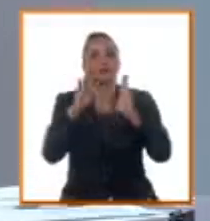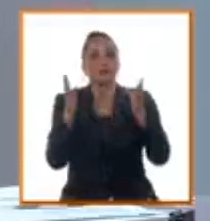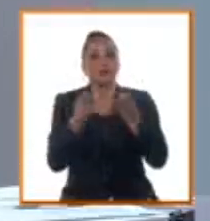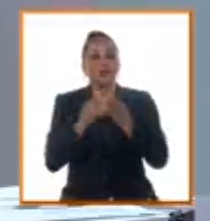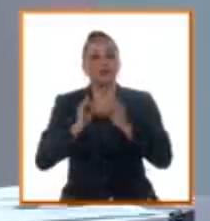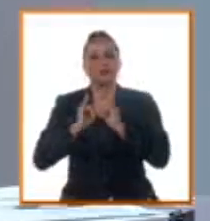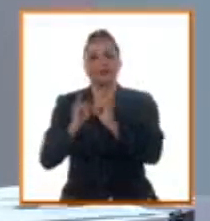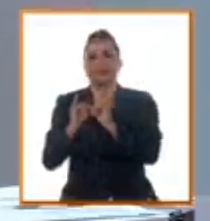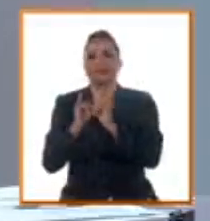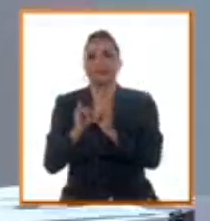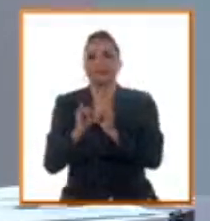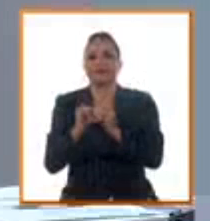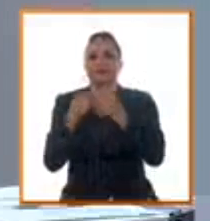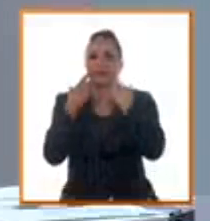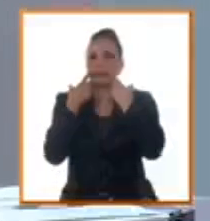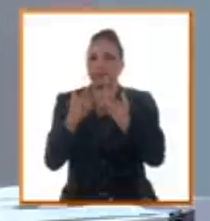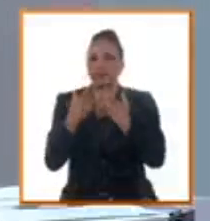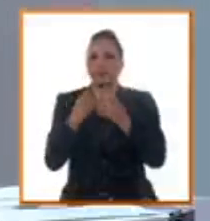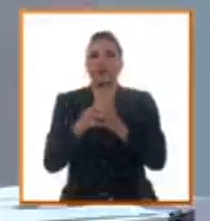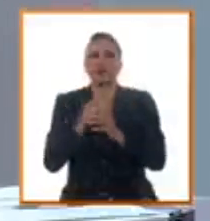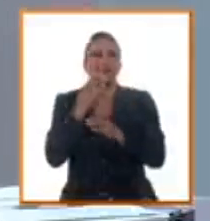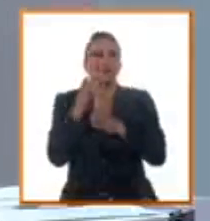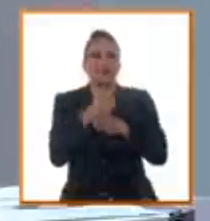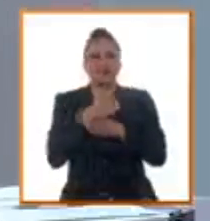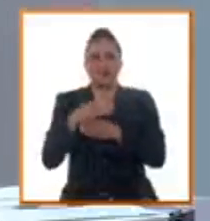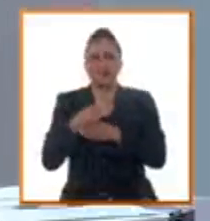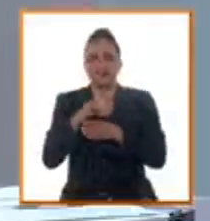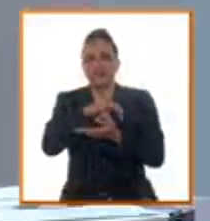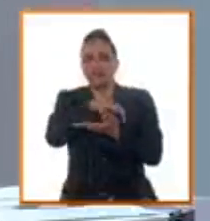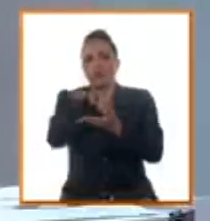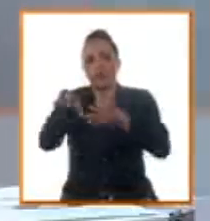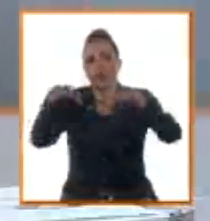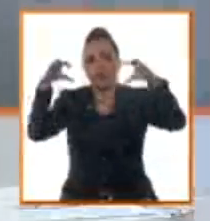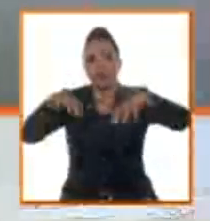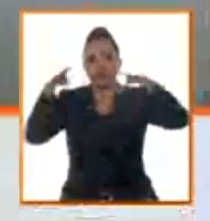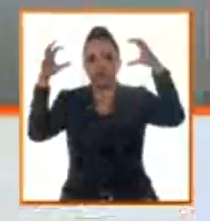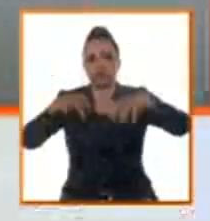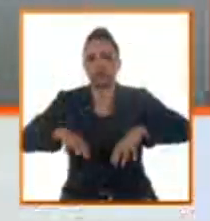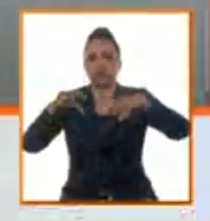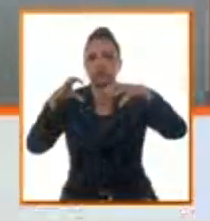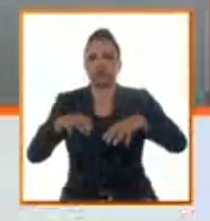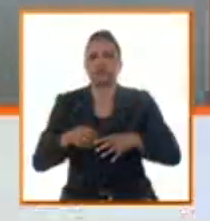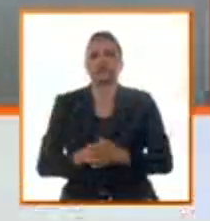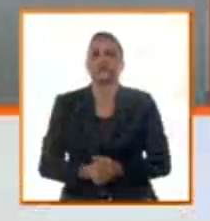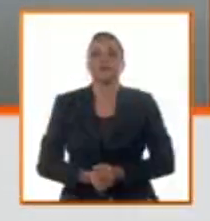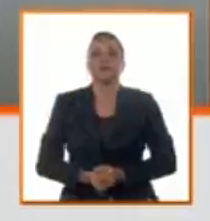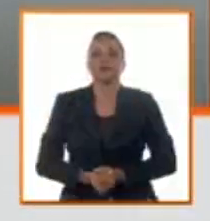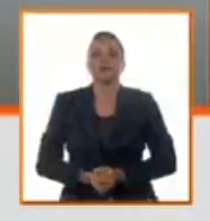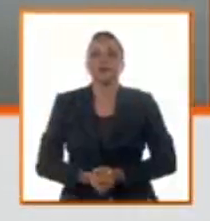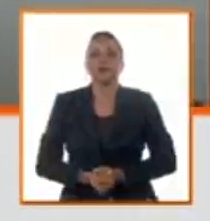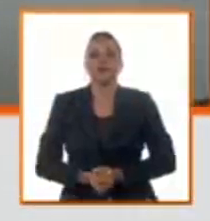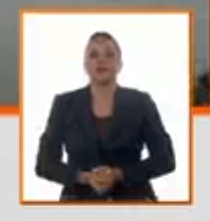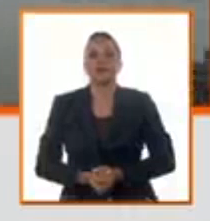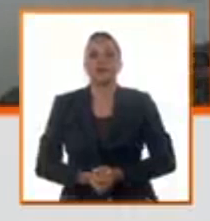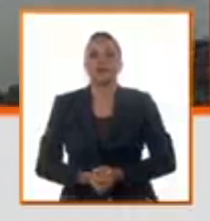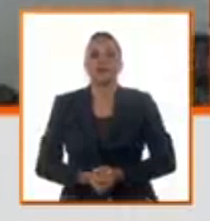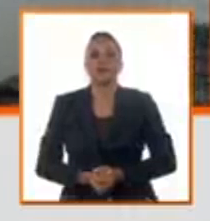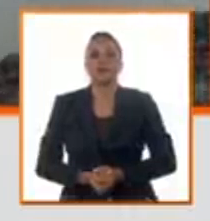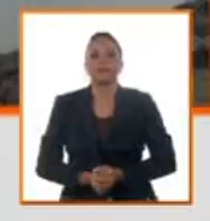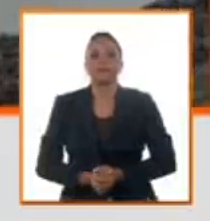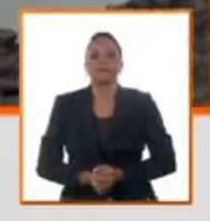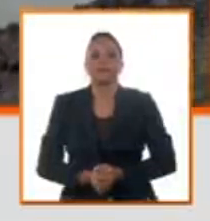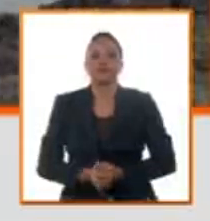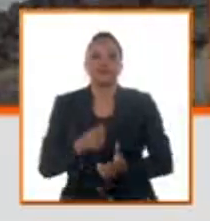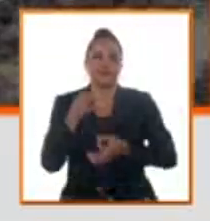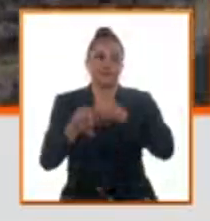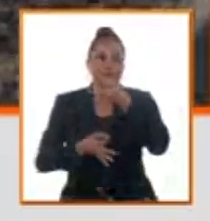registros excepcionales, o sea, son récords para cualquiera de estas estaciones pluviométricas. Ahora, cuando hablamos de territorio,